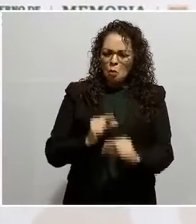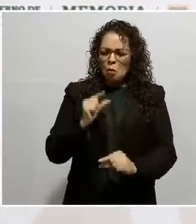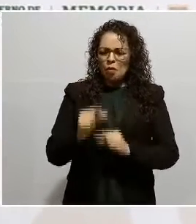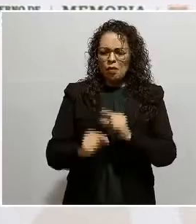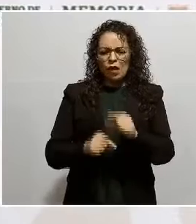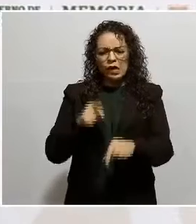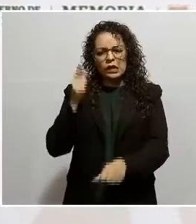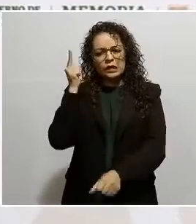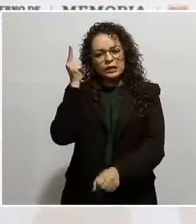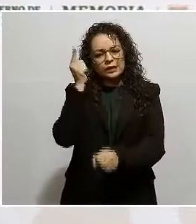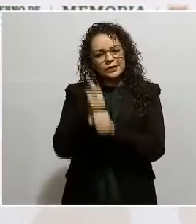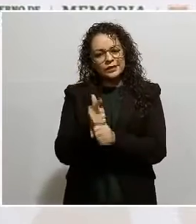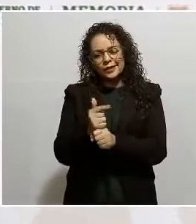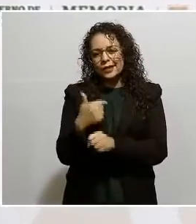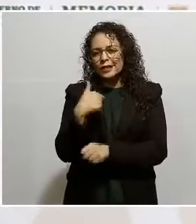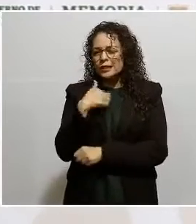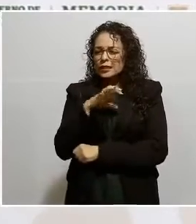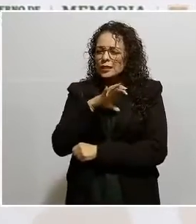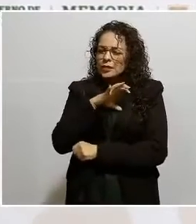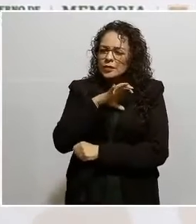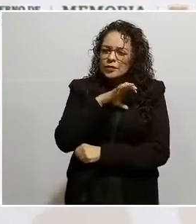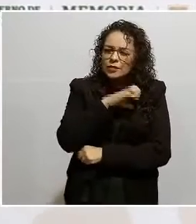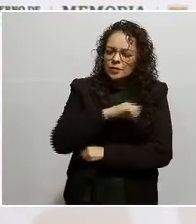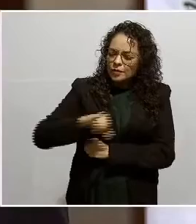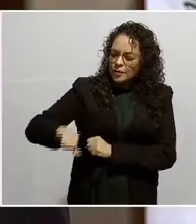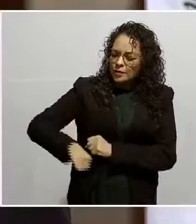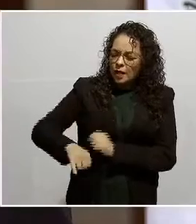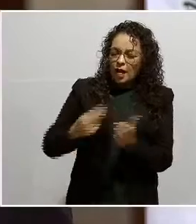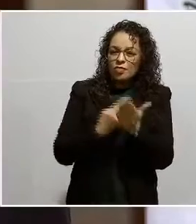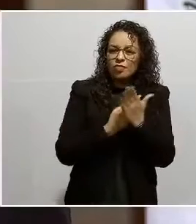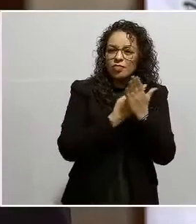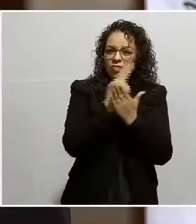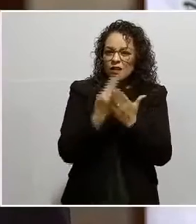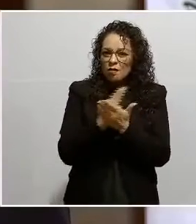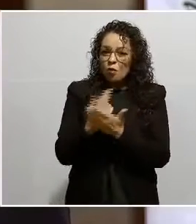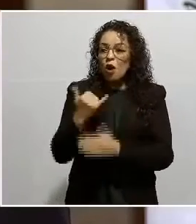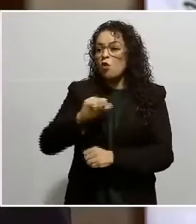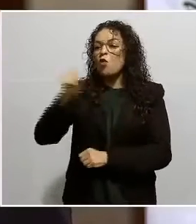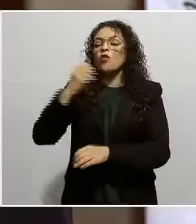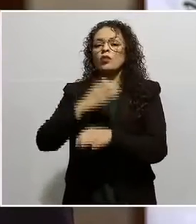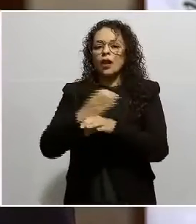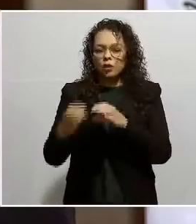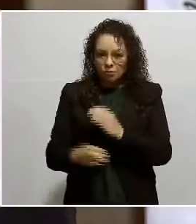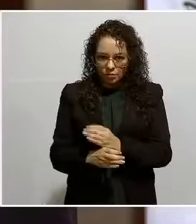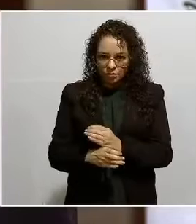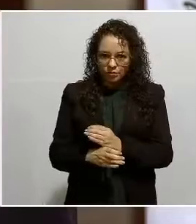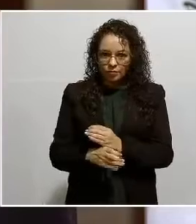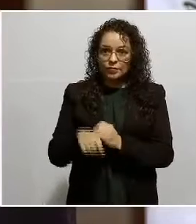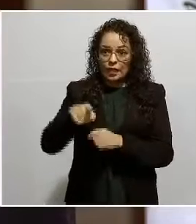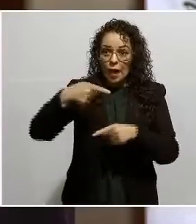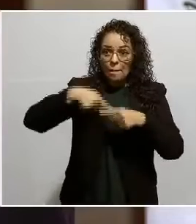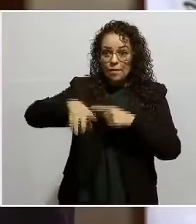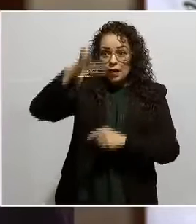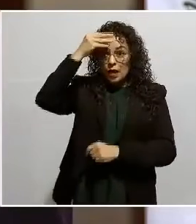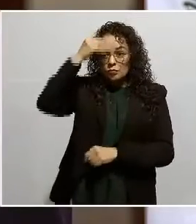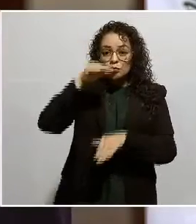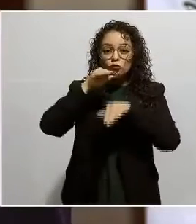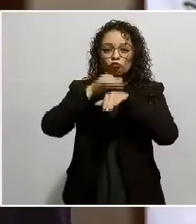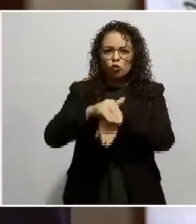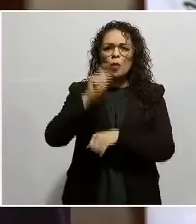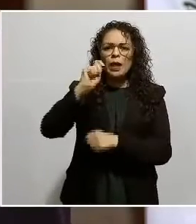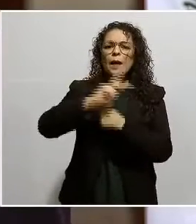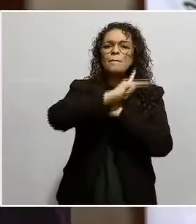es el dibujo y otros intereses. Se dedica a aprender todo lo que puede sobre China y